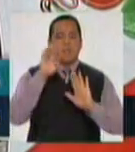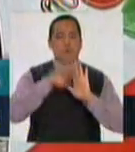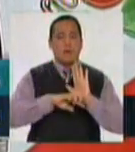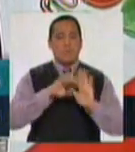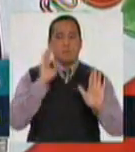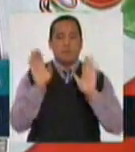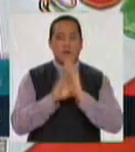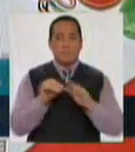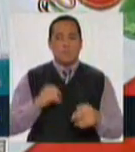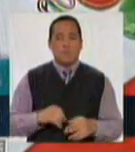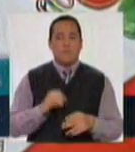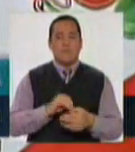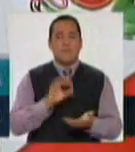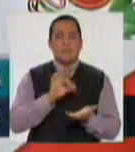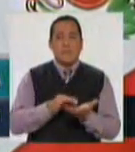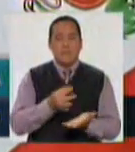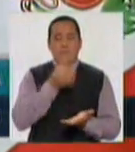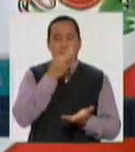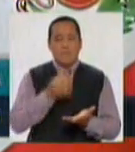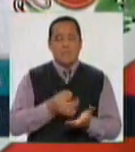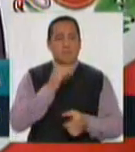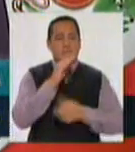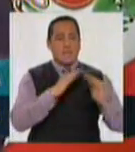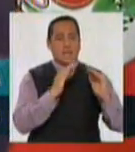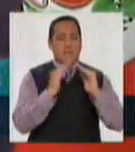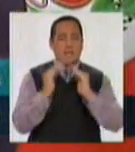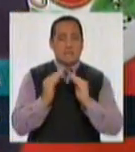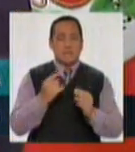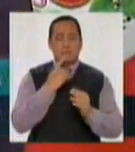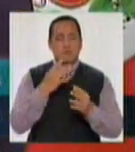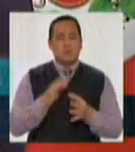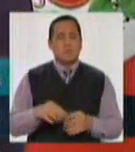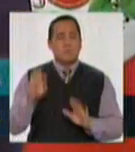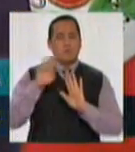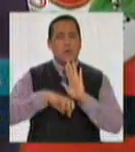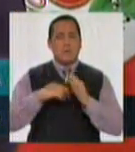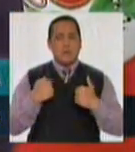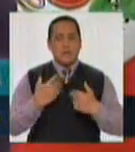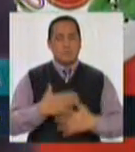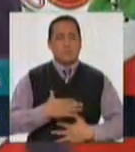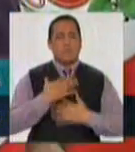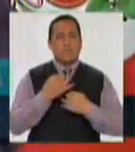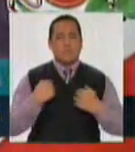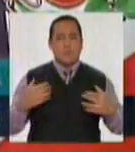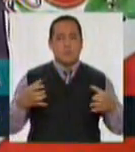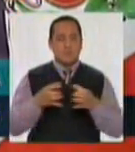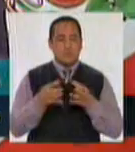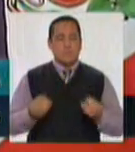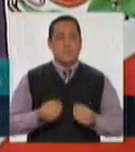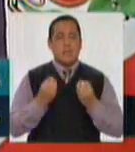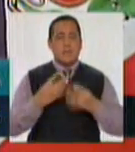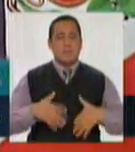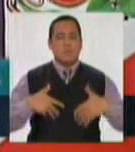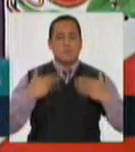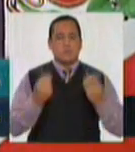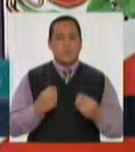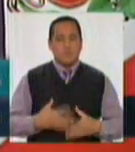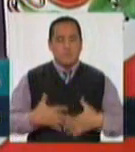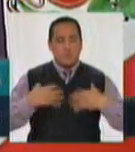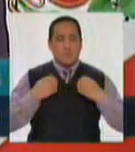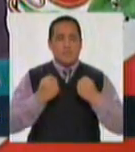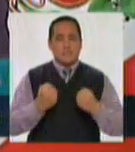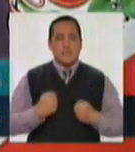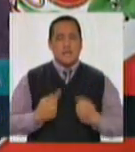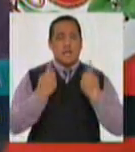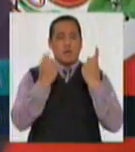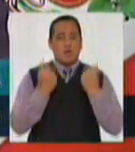como Farmacias Populares son programas que nos interesan a nosotros para poder fortalecer la